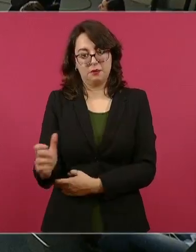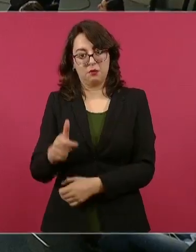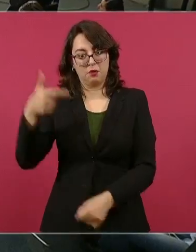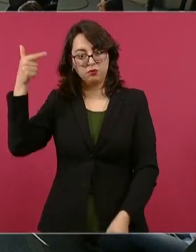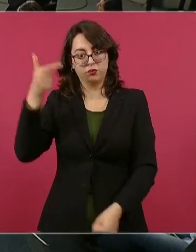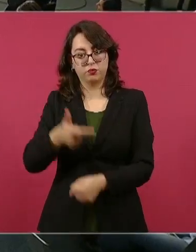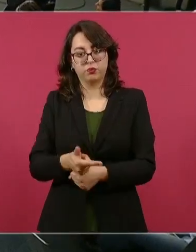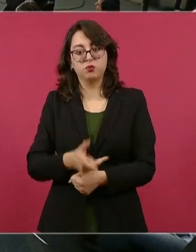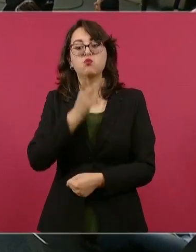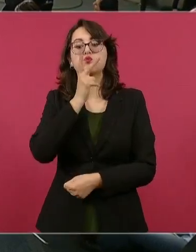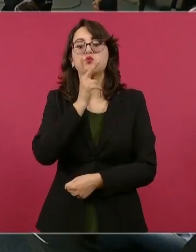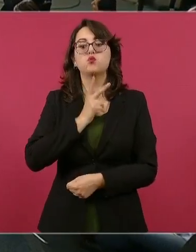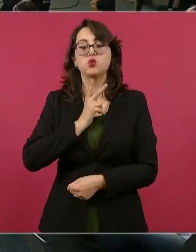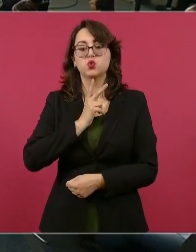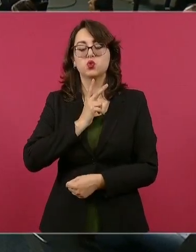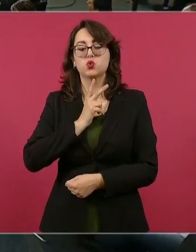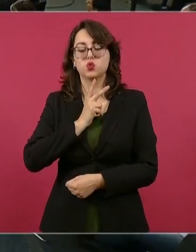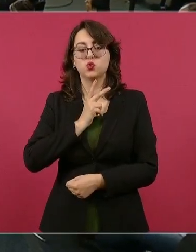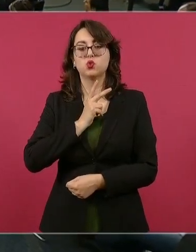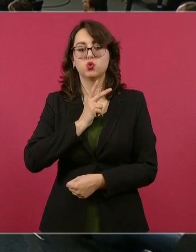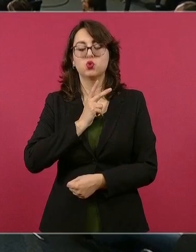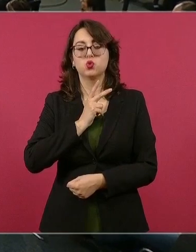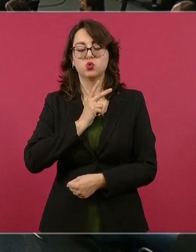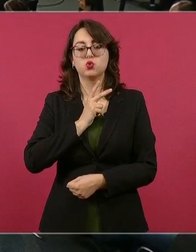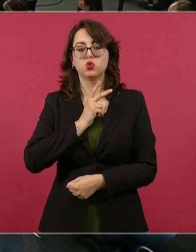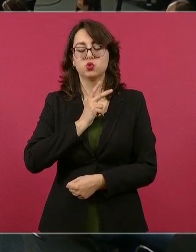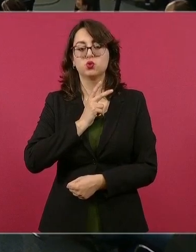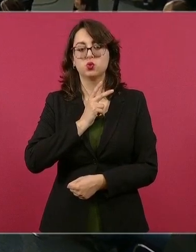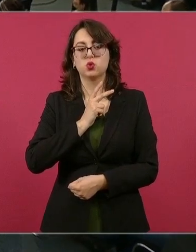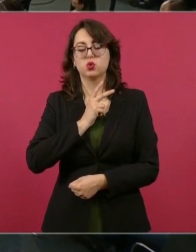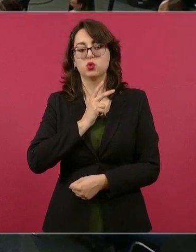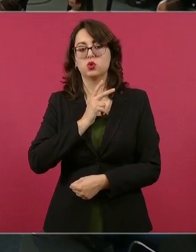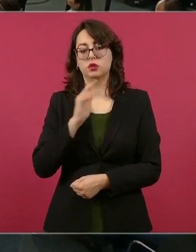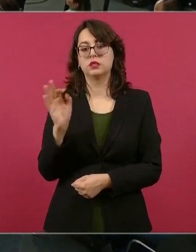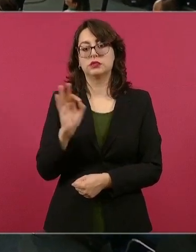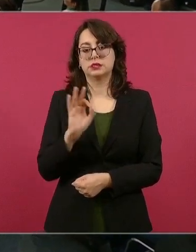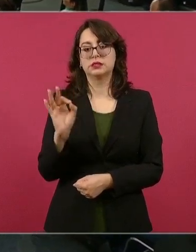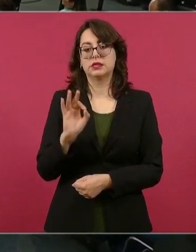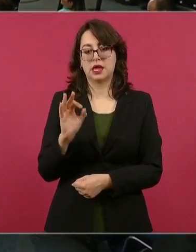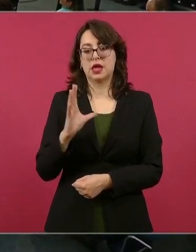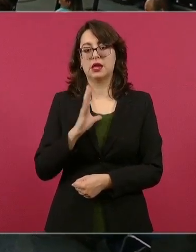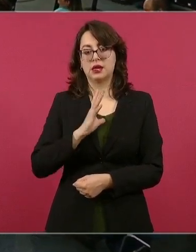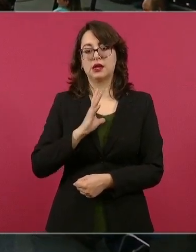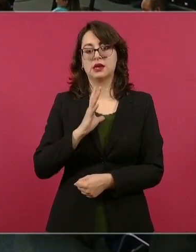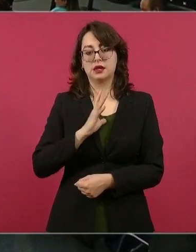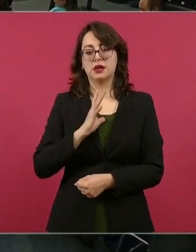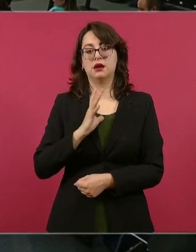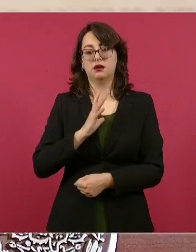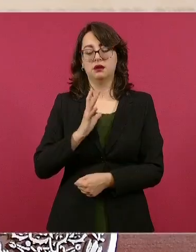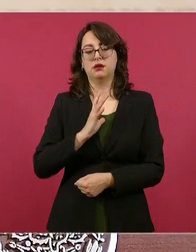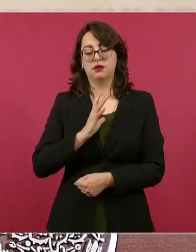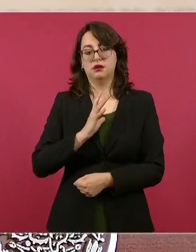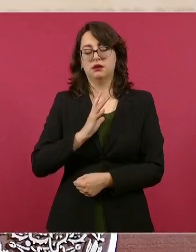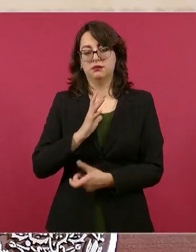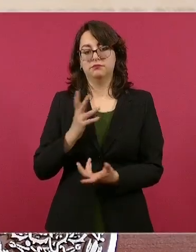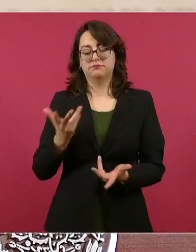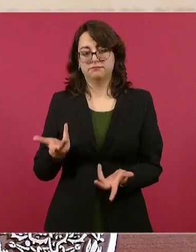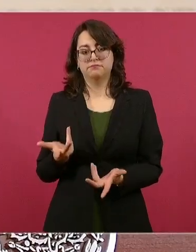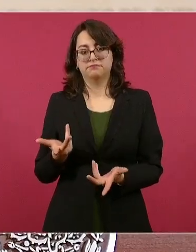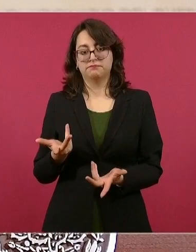de un campo petrolero y llevaron a cabo